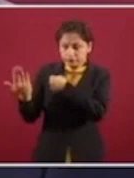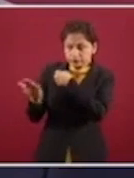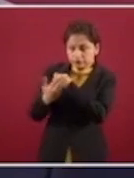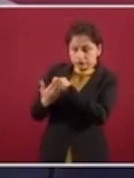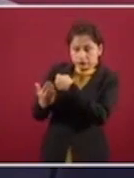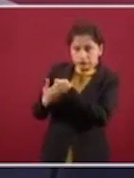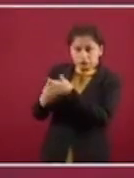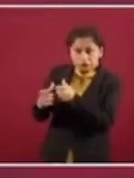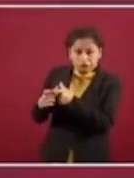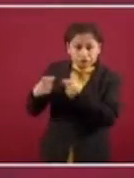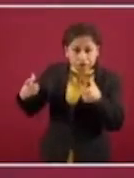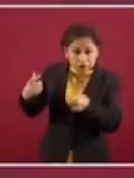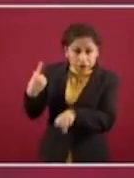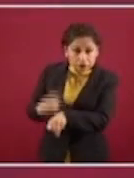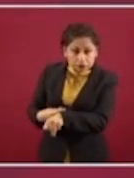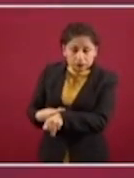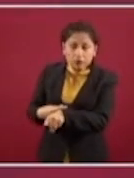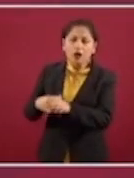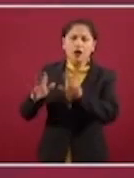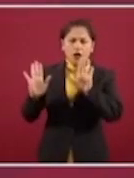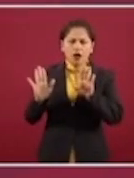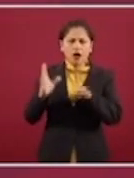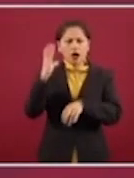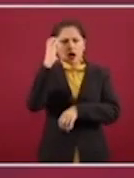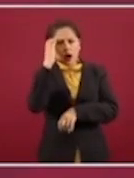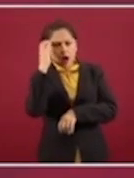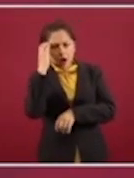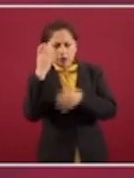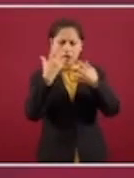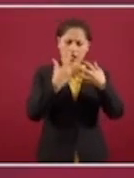camas, los equipos que se requieren.